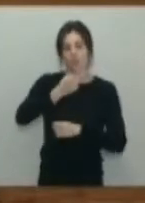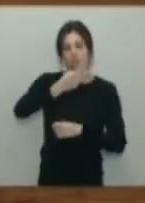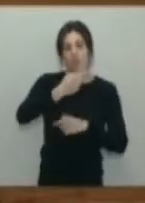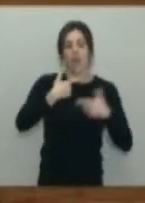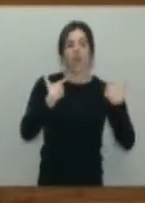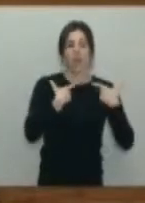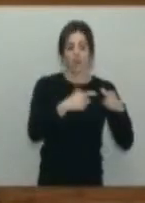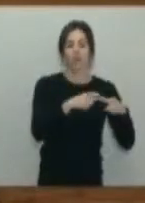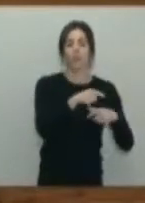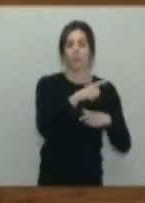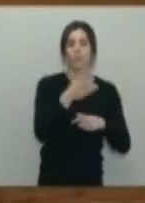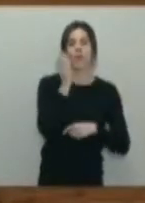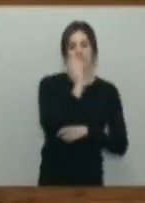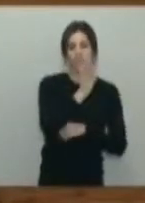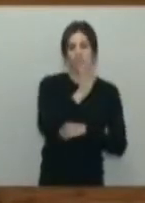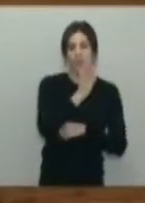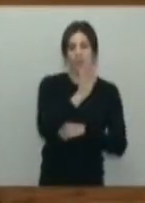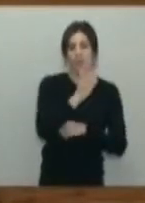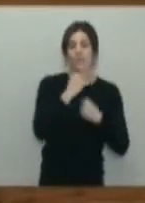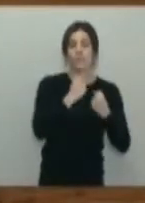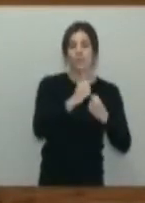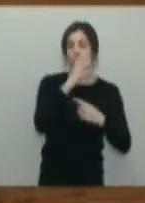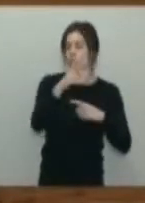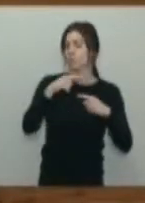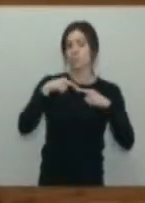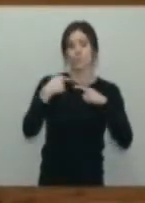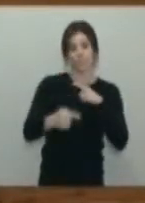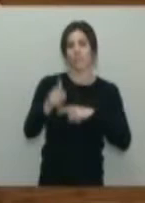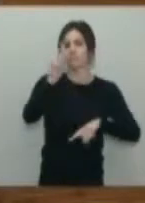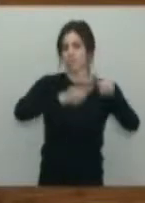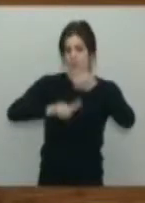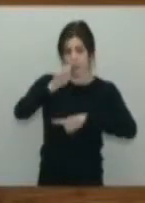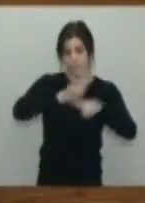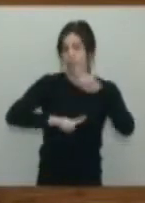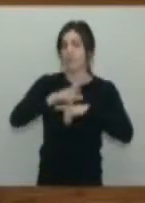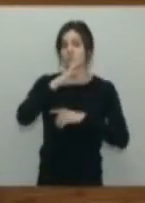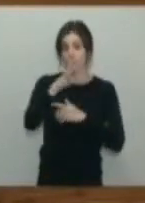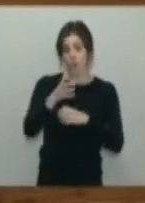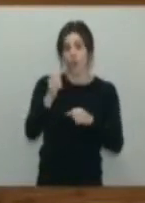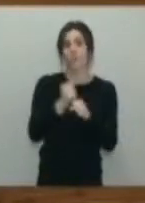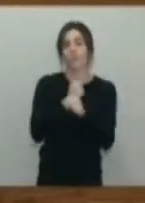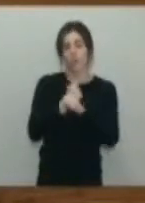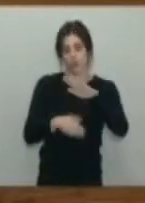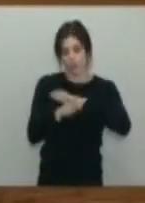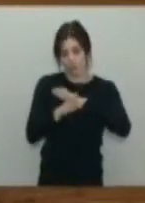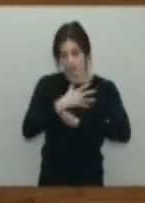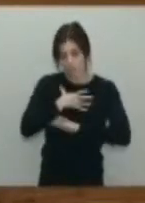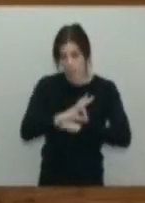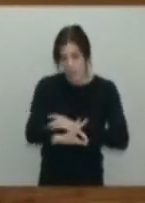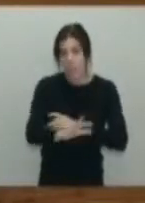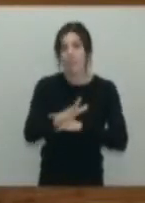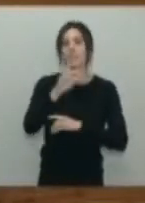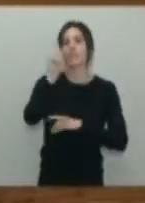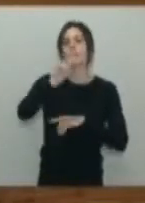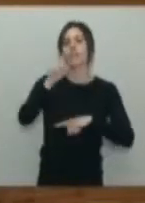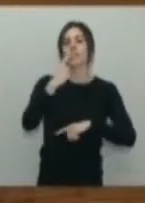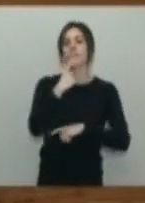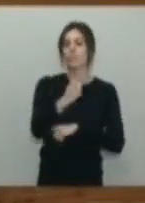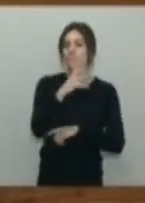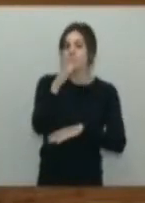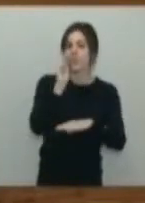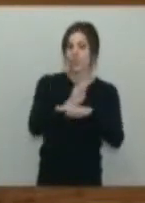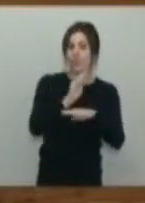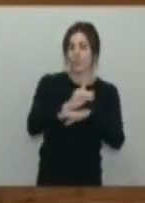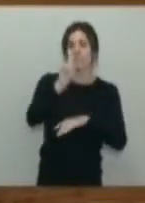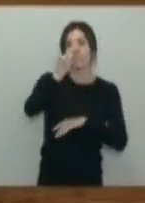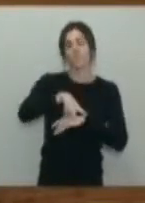tiene que enfrentar día a día a problemas como el mantenimiento de su actividad, las dificultades de financiación o el retraso